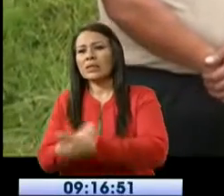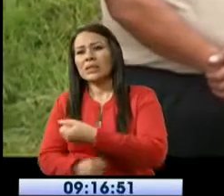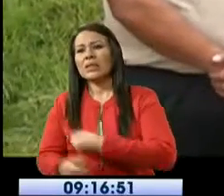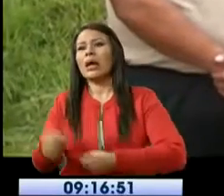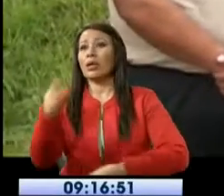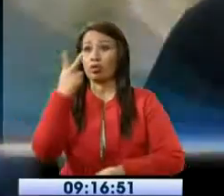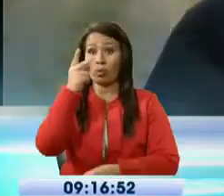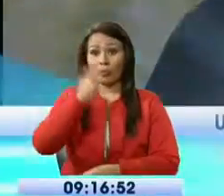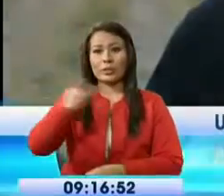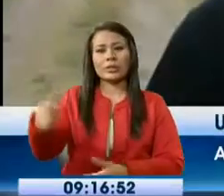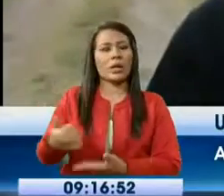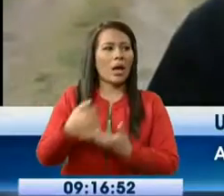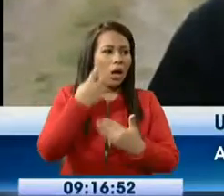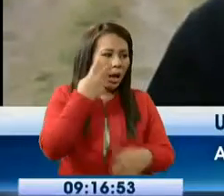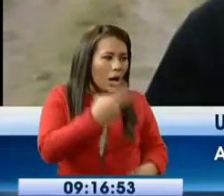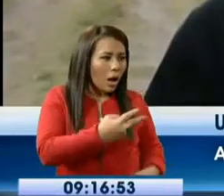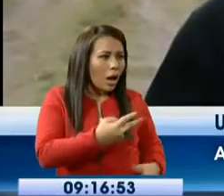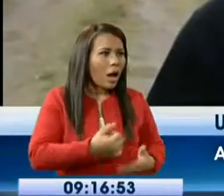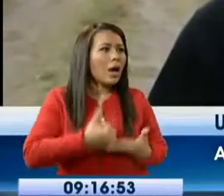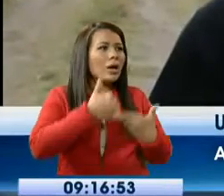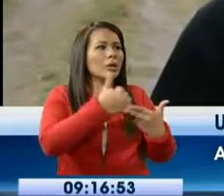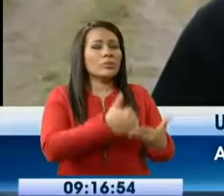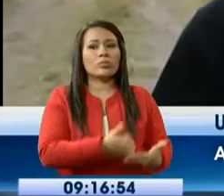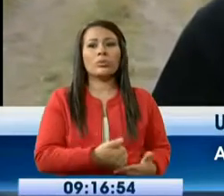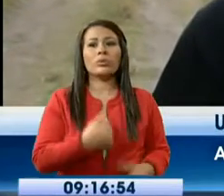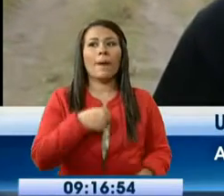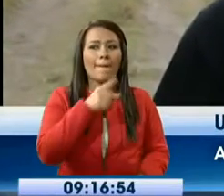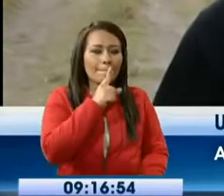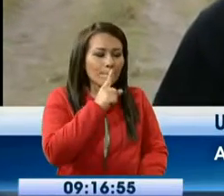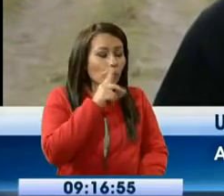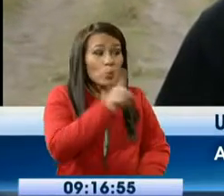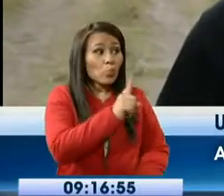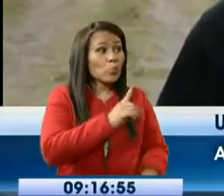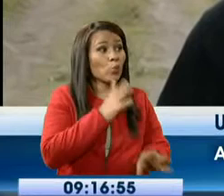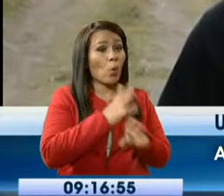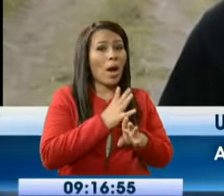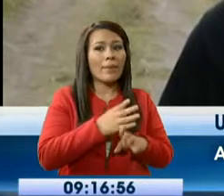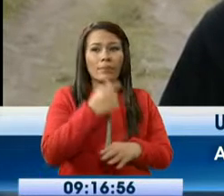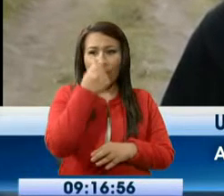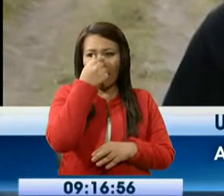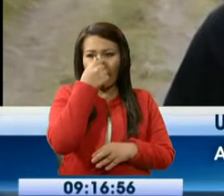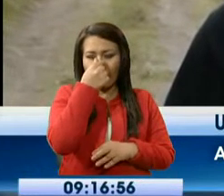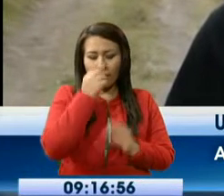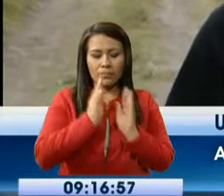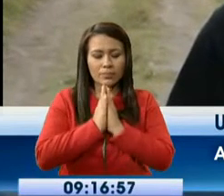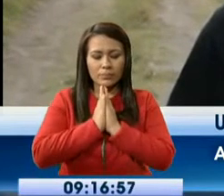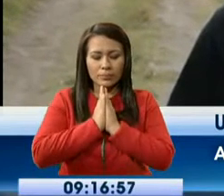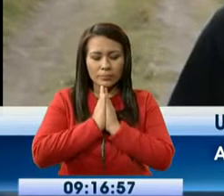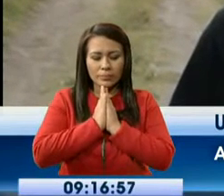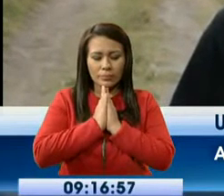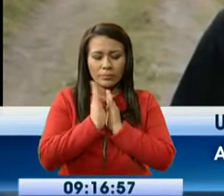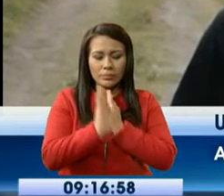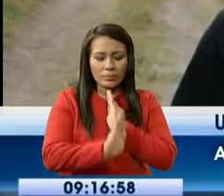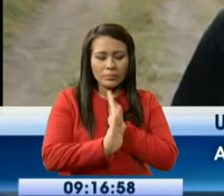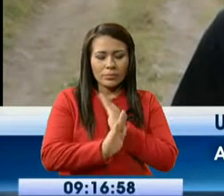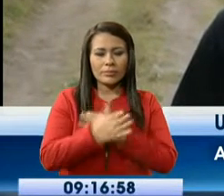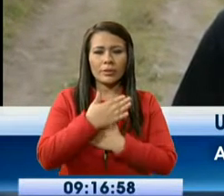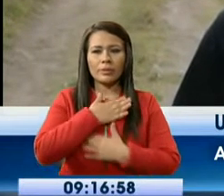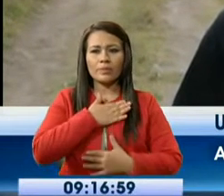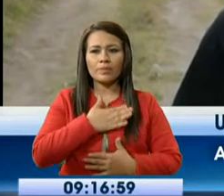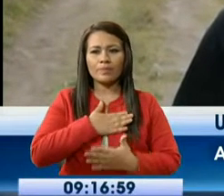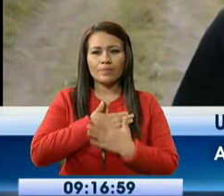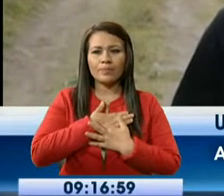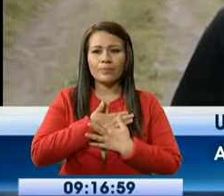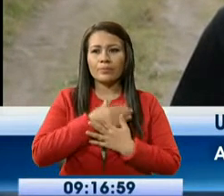personas. Es que no trate de hablar, hacerle rezar, orar y que esta se la